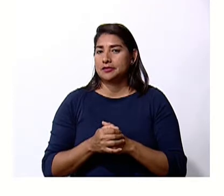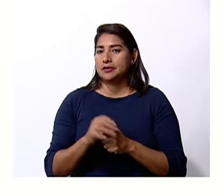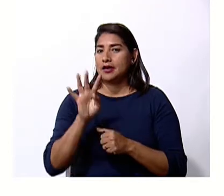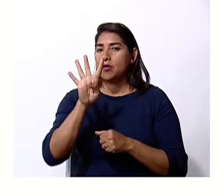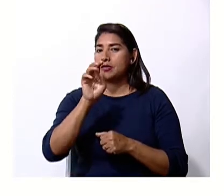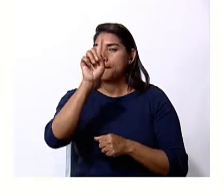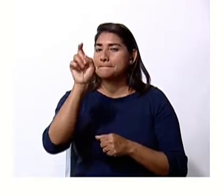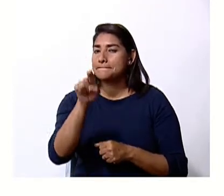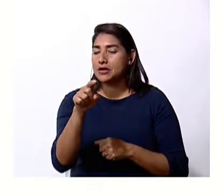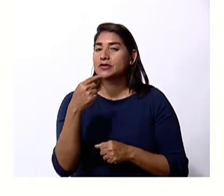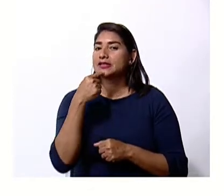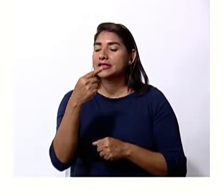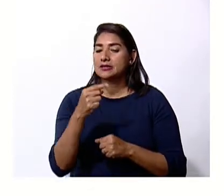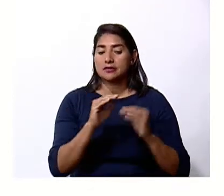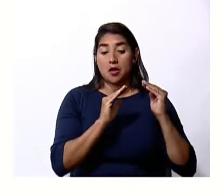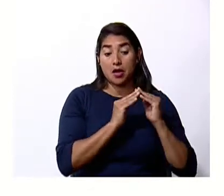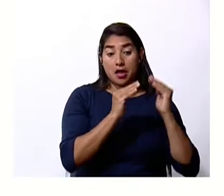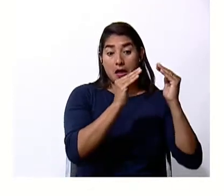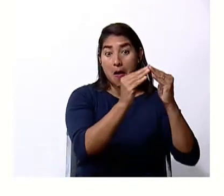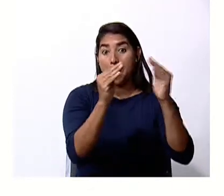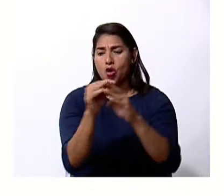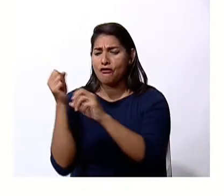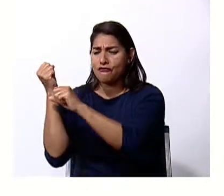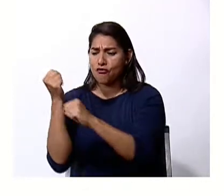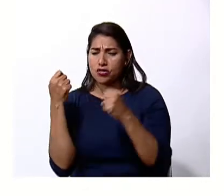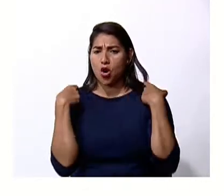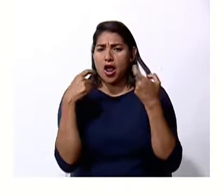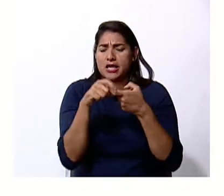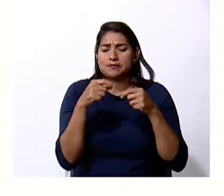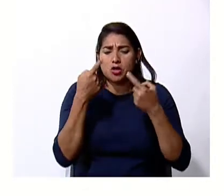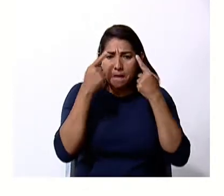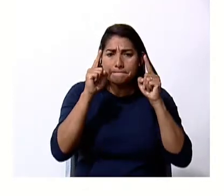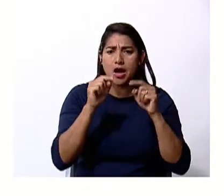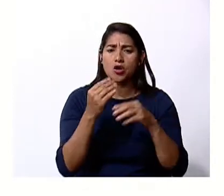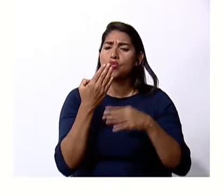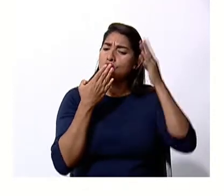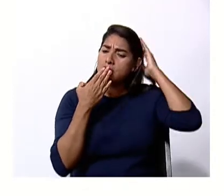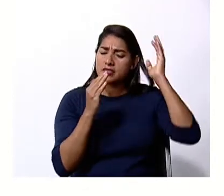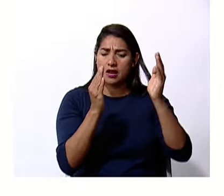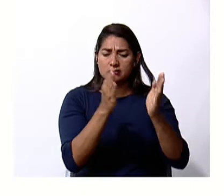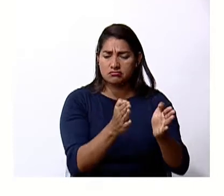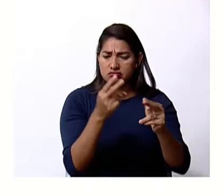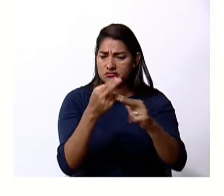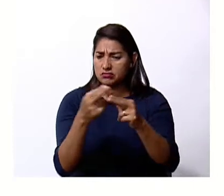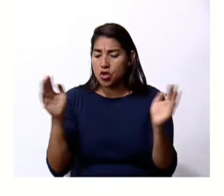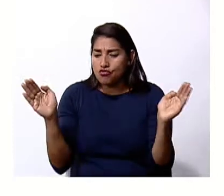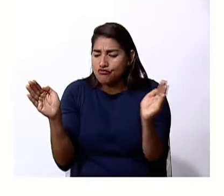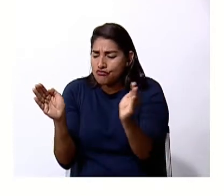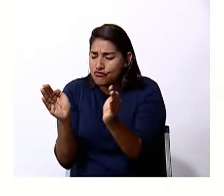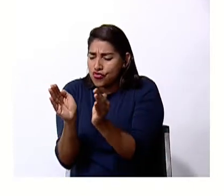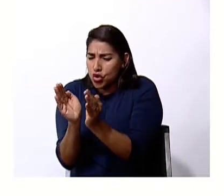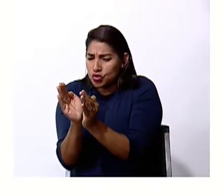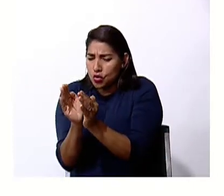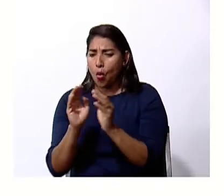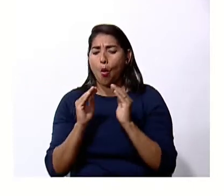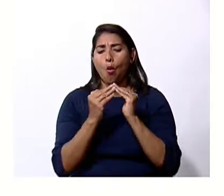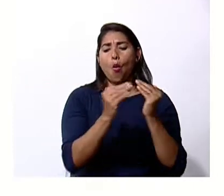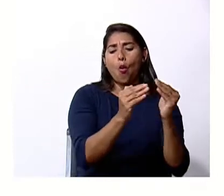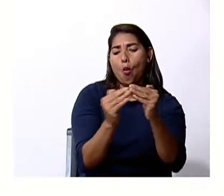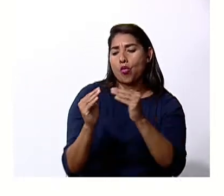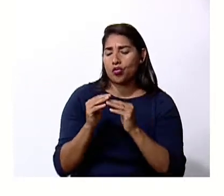¿Cómo se llamaban los pueblos que fundaron los españoles para los indígenas? ¿Reducciones o